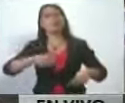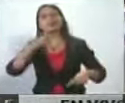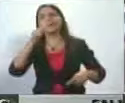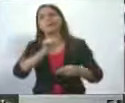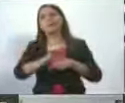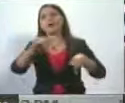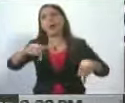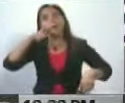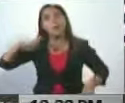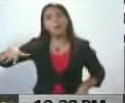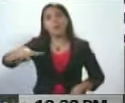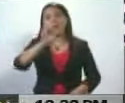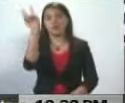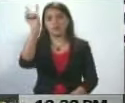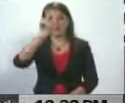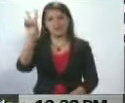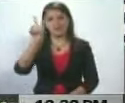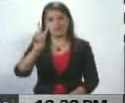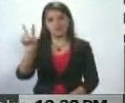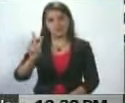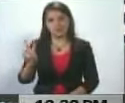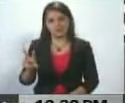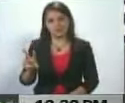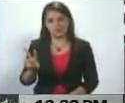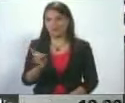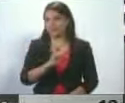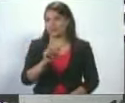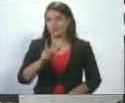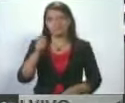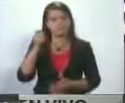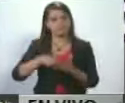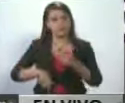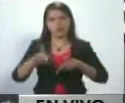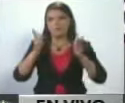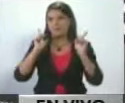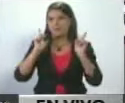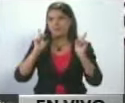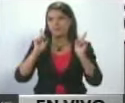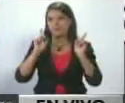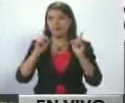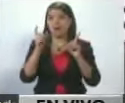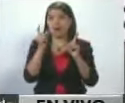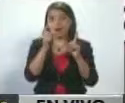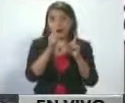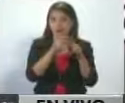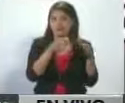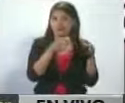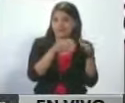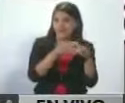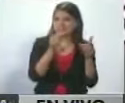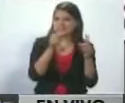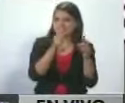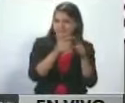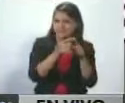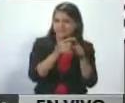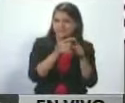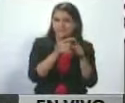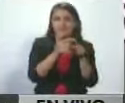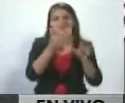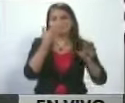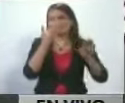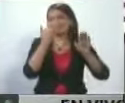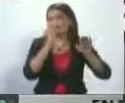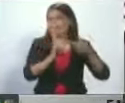pueblo digno de Venezuela no va a permitir que Acción Democrática salga del basurero de la